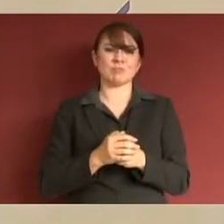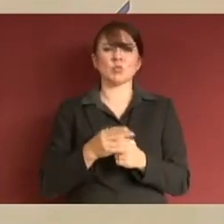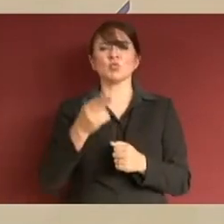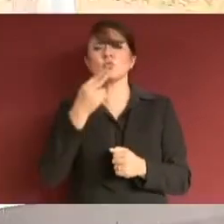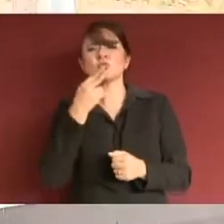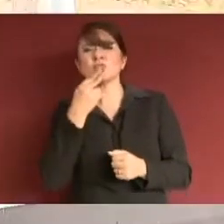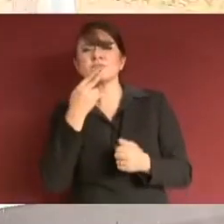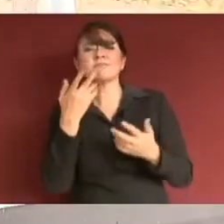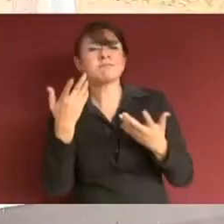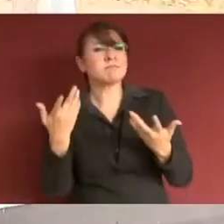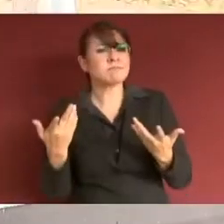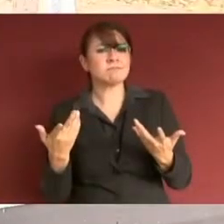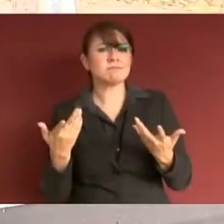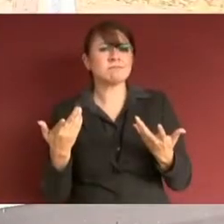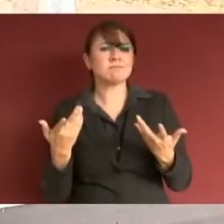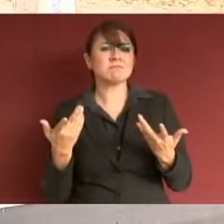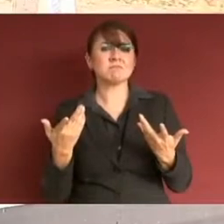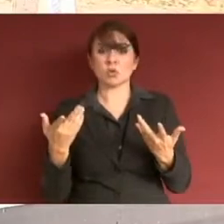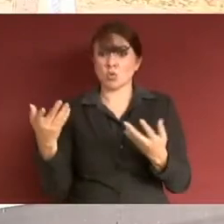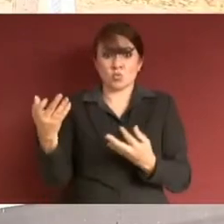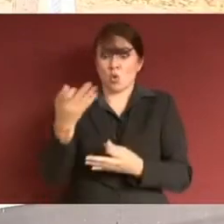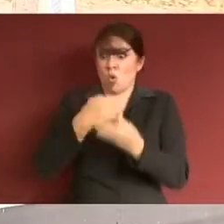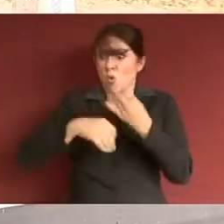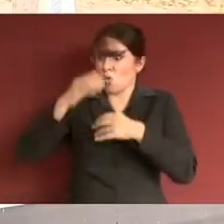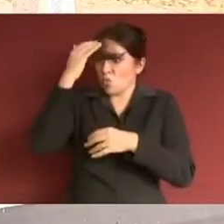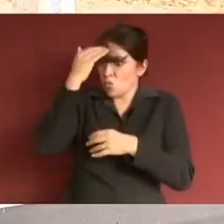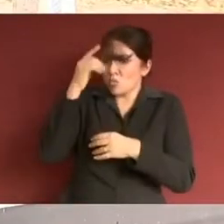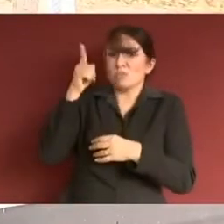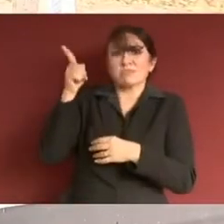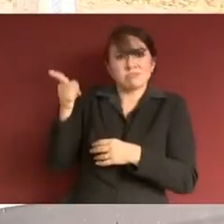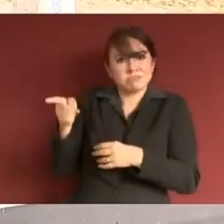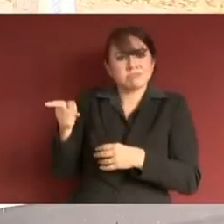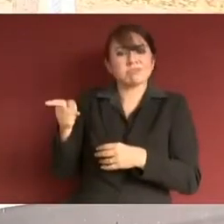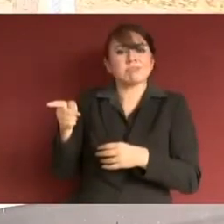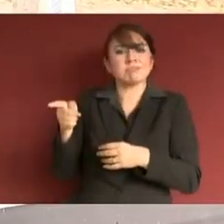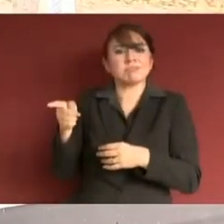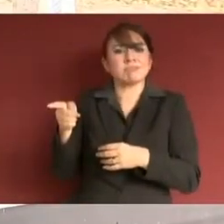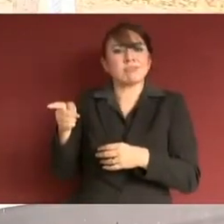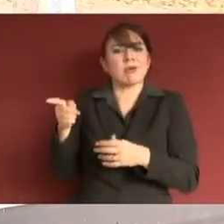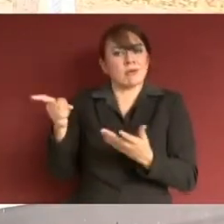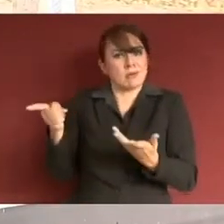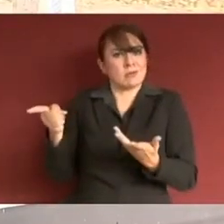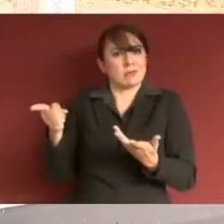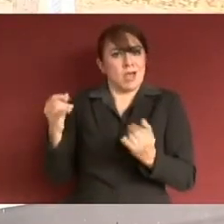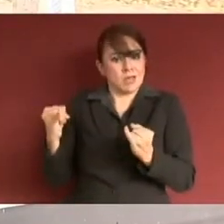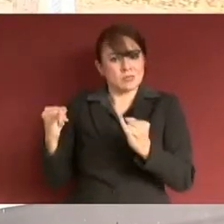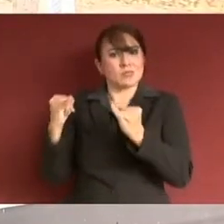Utilizar, pues, todo el conocimiento de una institución